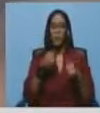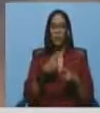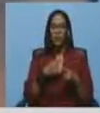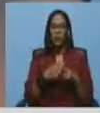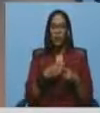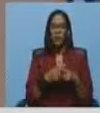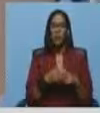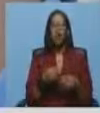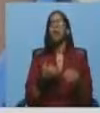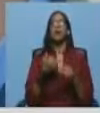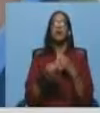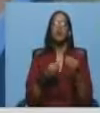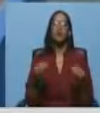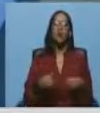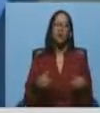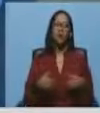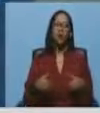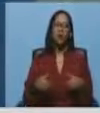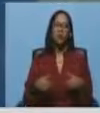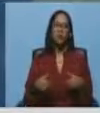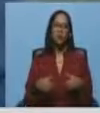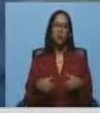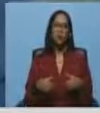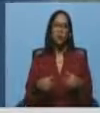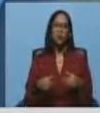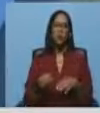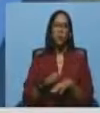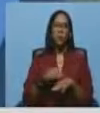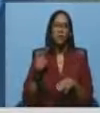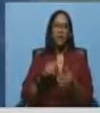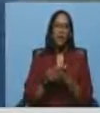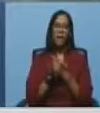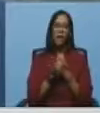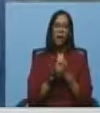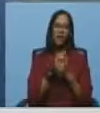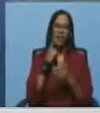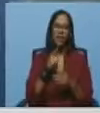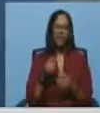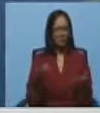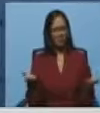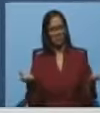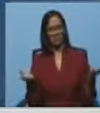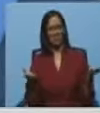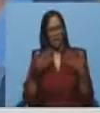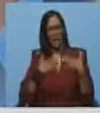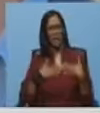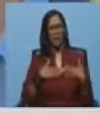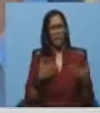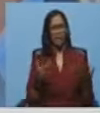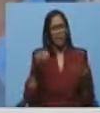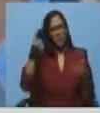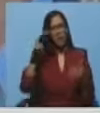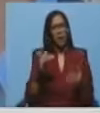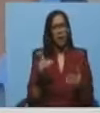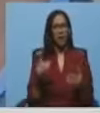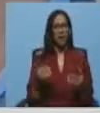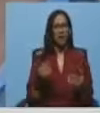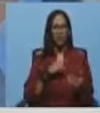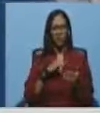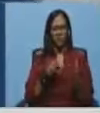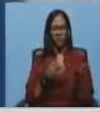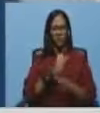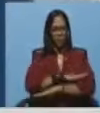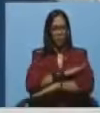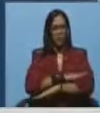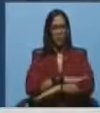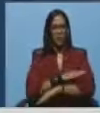creo que hay que hacer un gran esfuerzo por tener panas que te digan, cálmate, vale, no, vale, ¿qué son esas conductas?